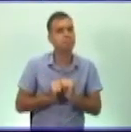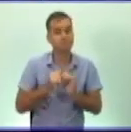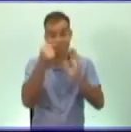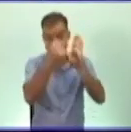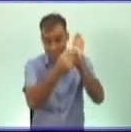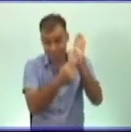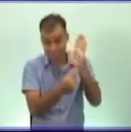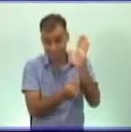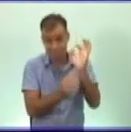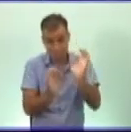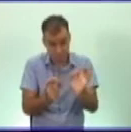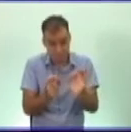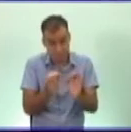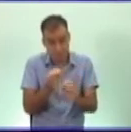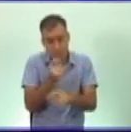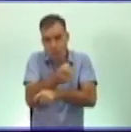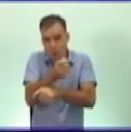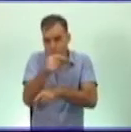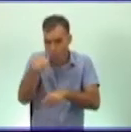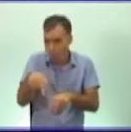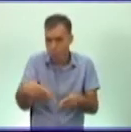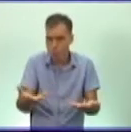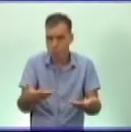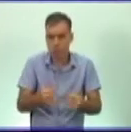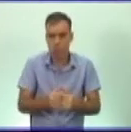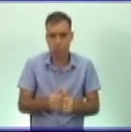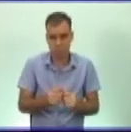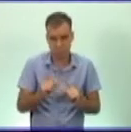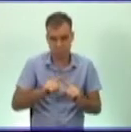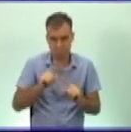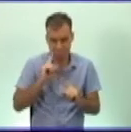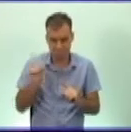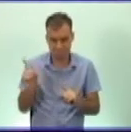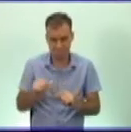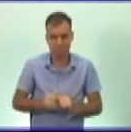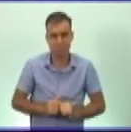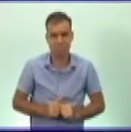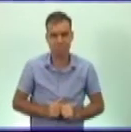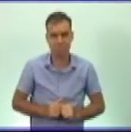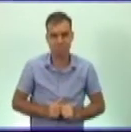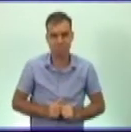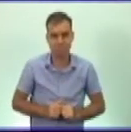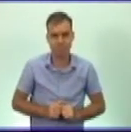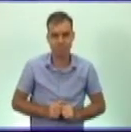que vimos en la clase. Vamos a ver su estudio individual, el cual van a copiar.